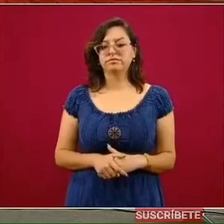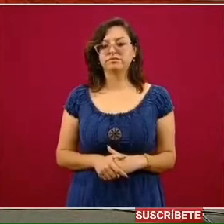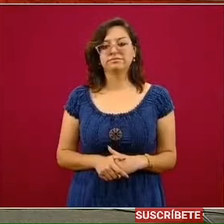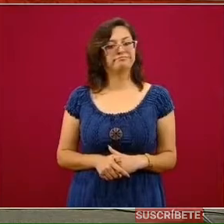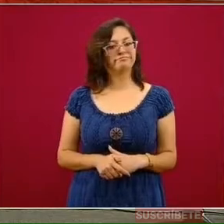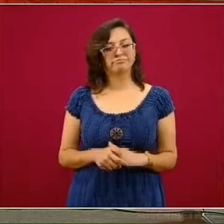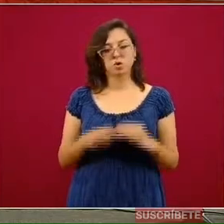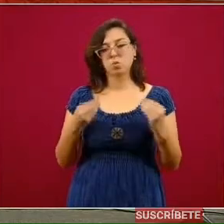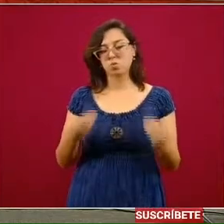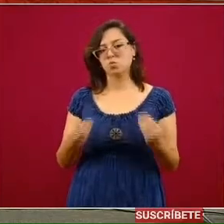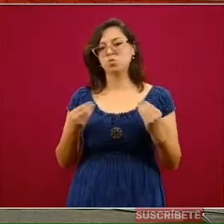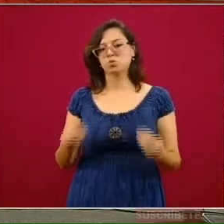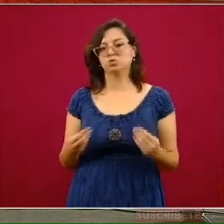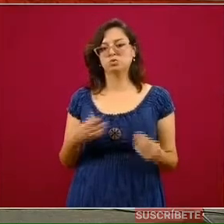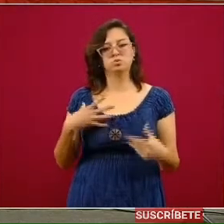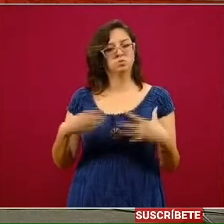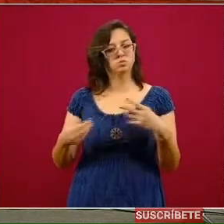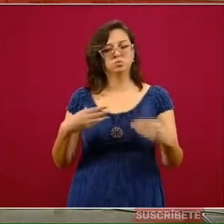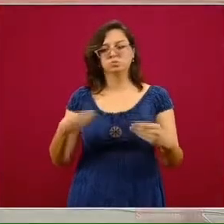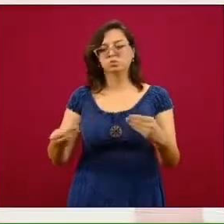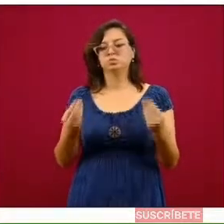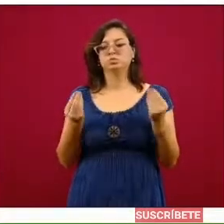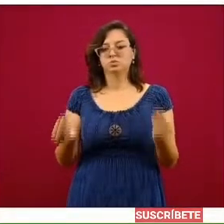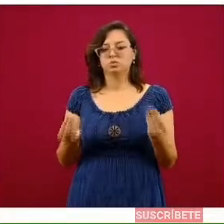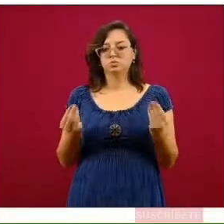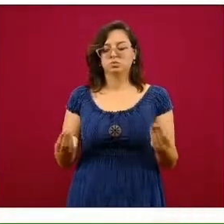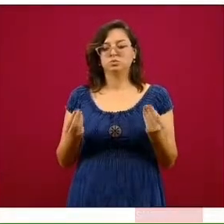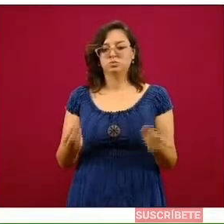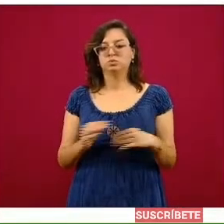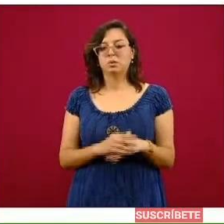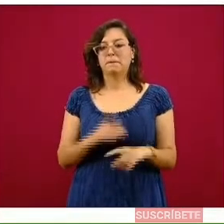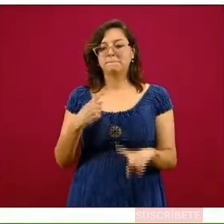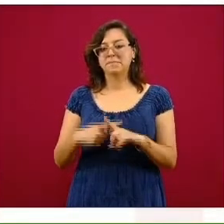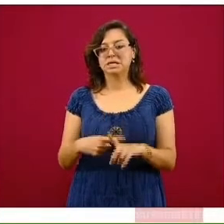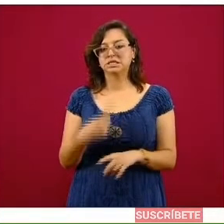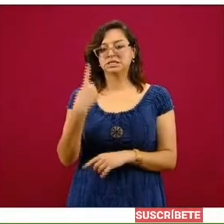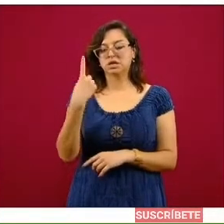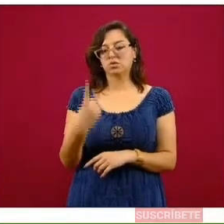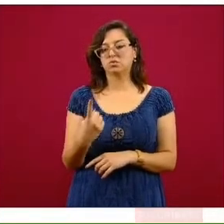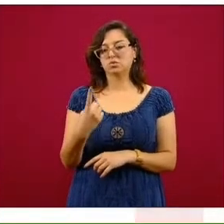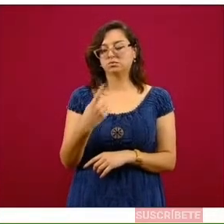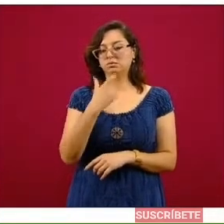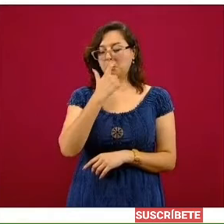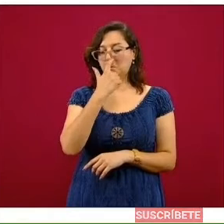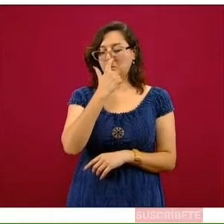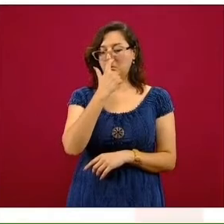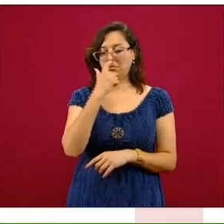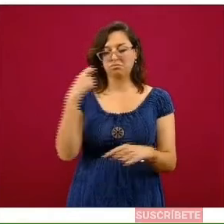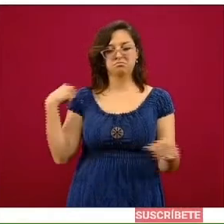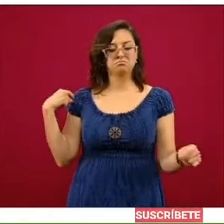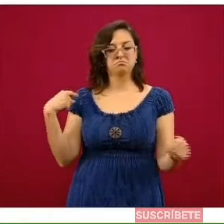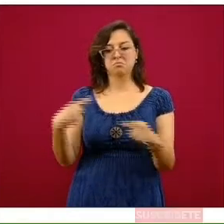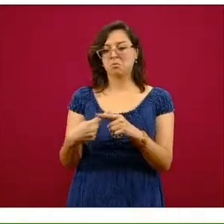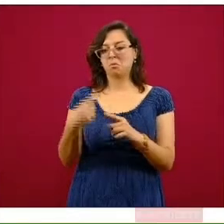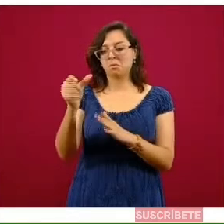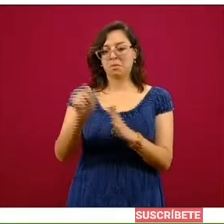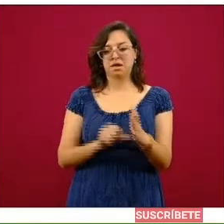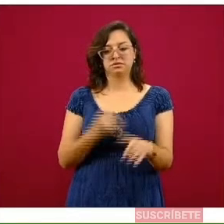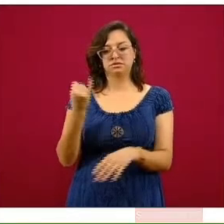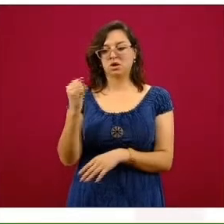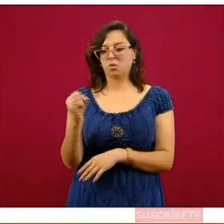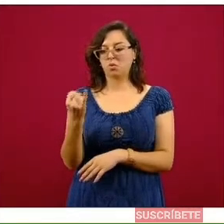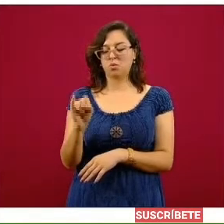mucha actividad, mucho contagio. Tenemos por arriba de 1 prácticamente todo el mes de